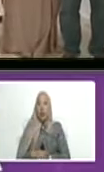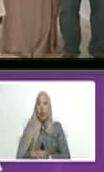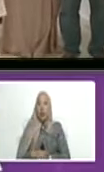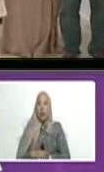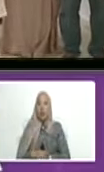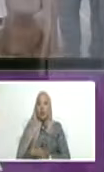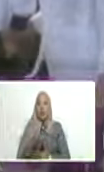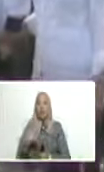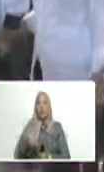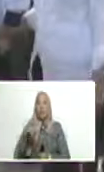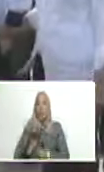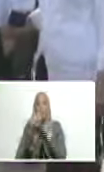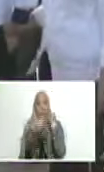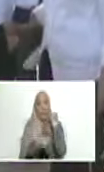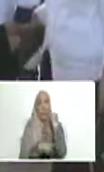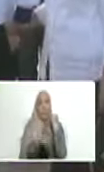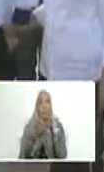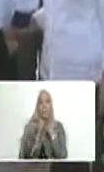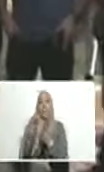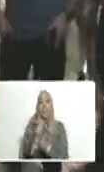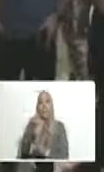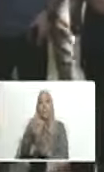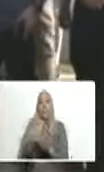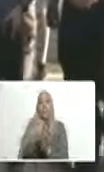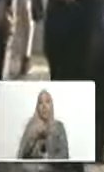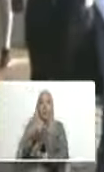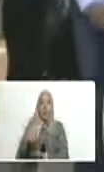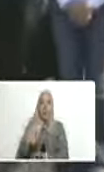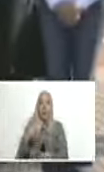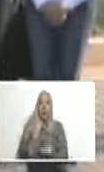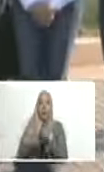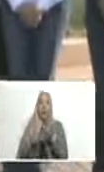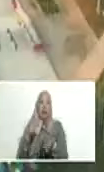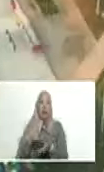Parque Ana María Campo. Nosotros tenemos